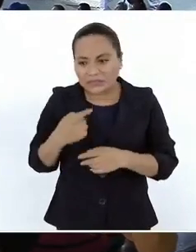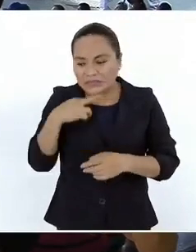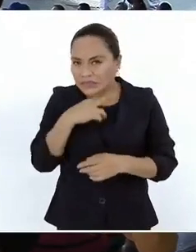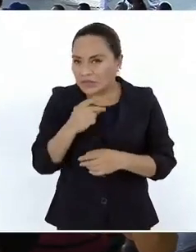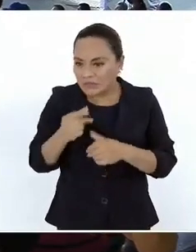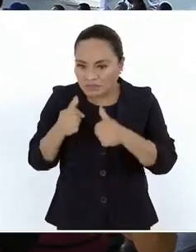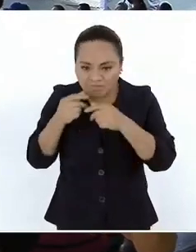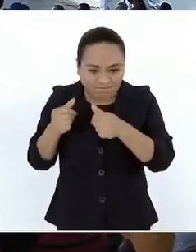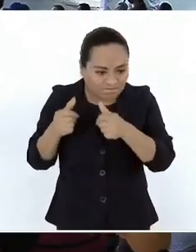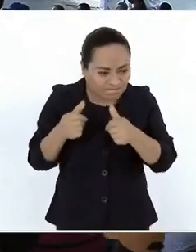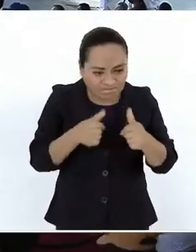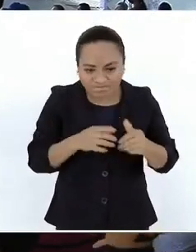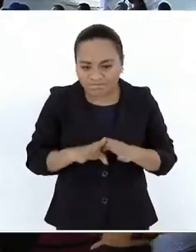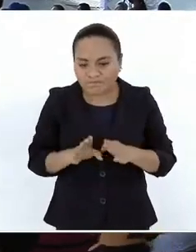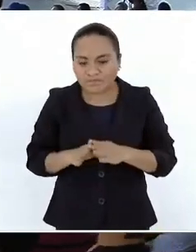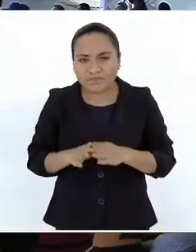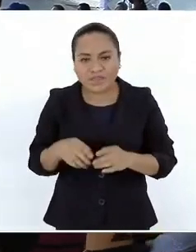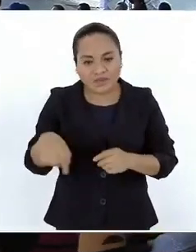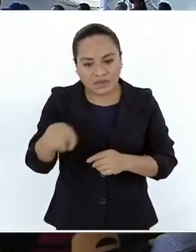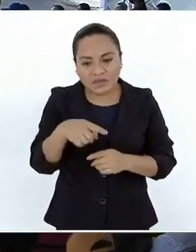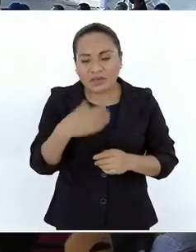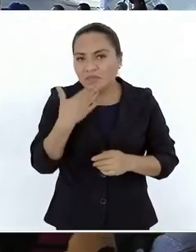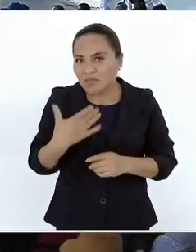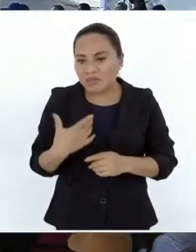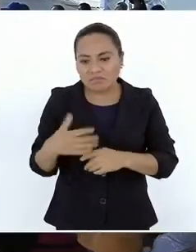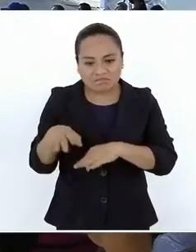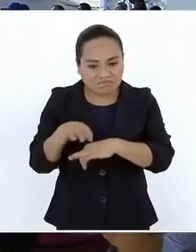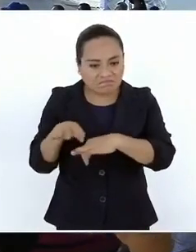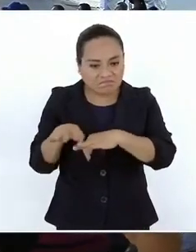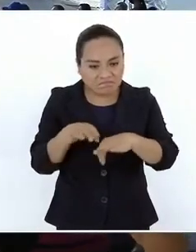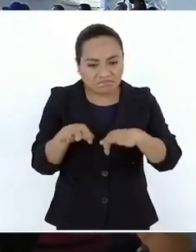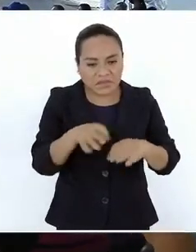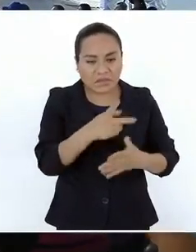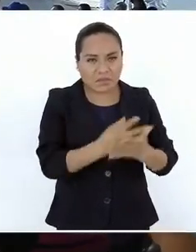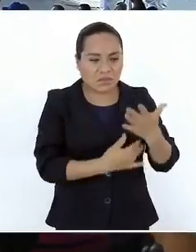para dejar operando este proyecto.